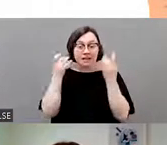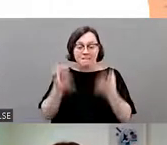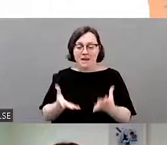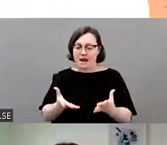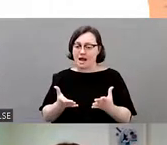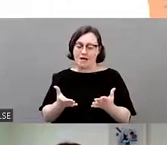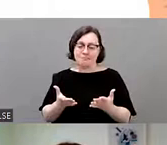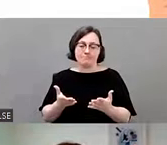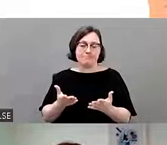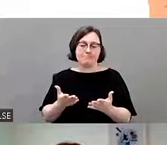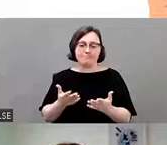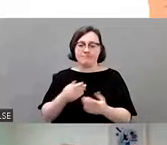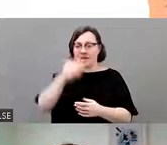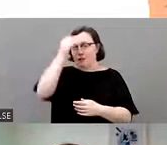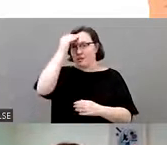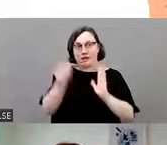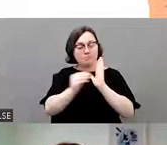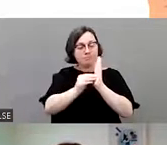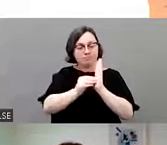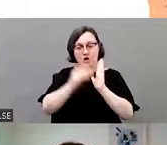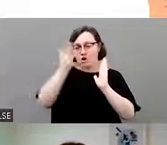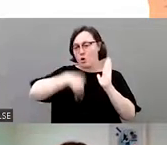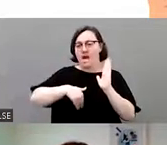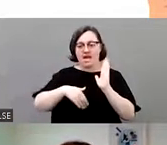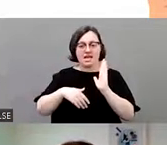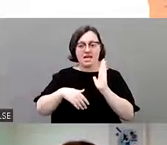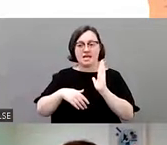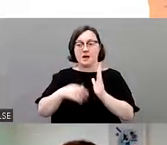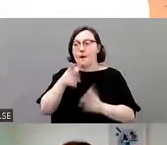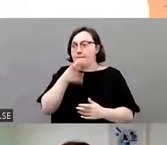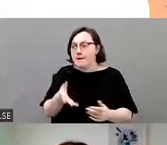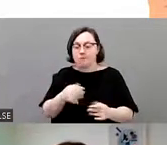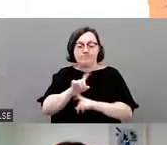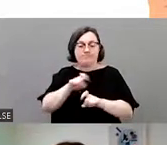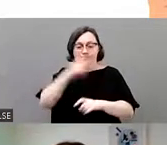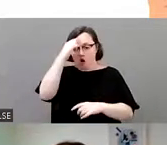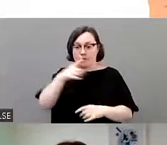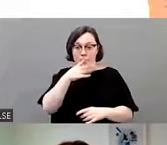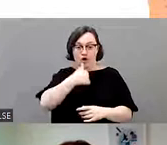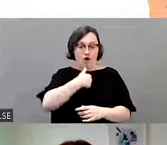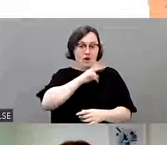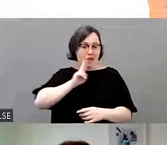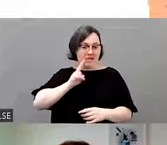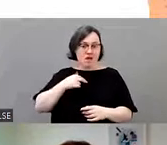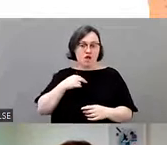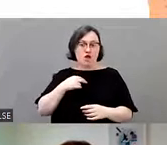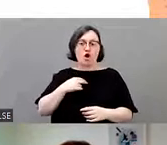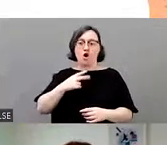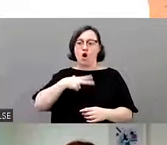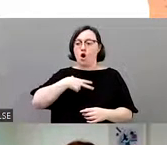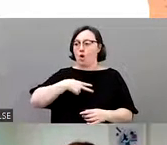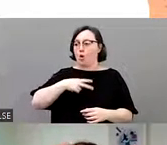que no se contempla. No sé por qué ni el motivo, porque yo como soy madre no soy ni jurista, ni